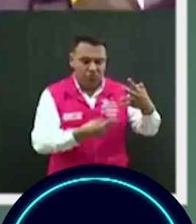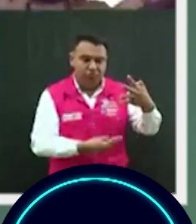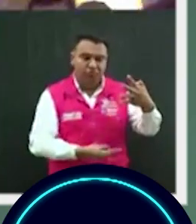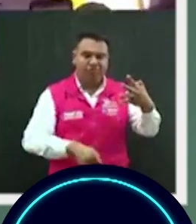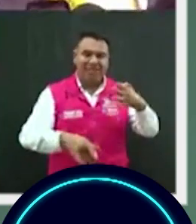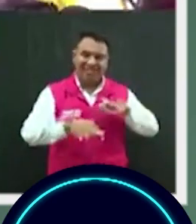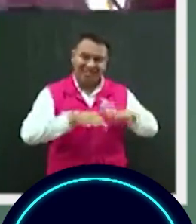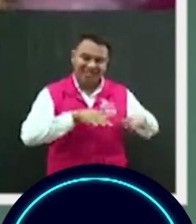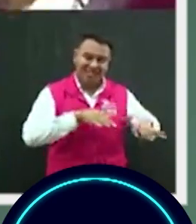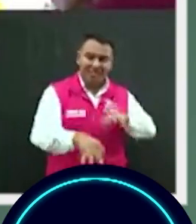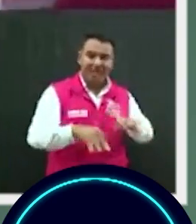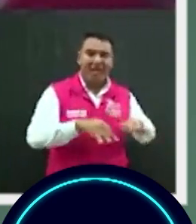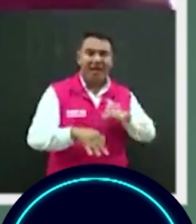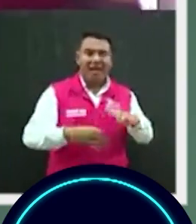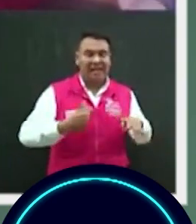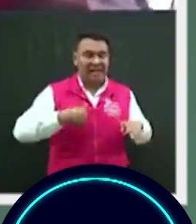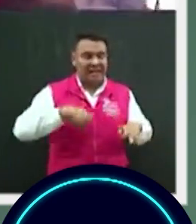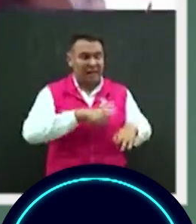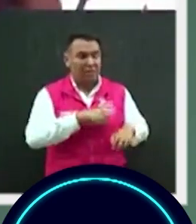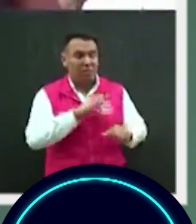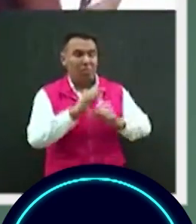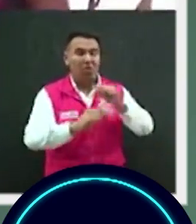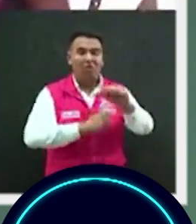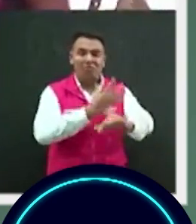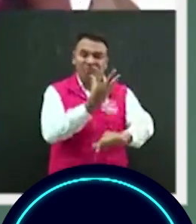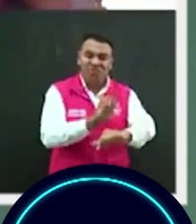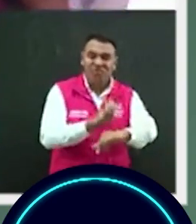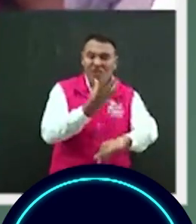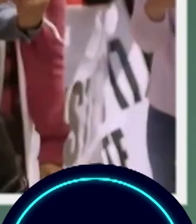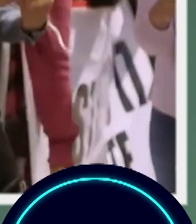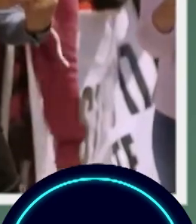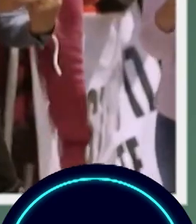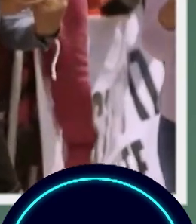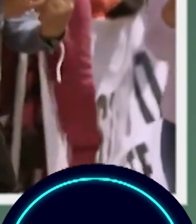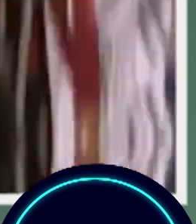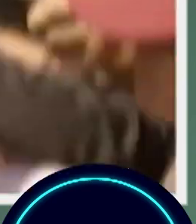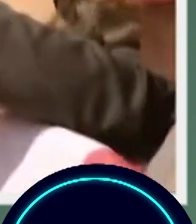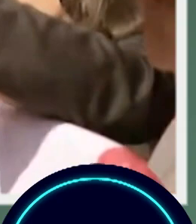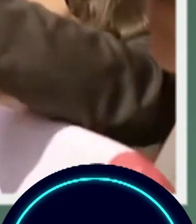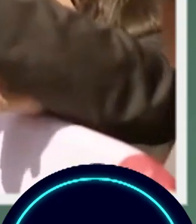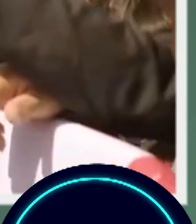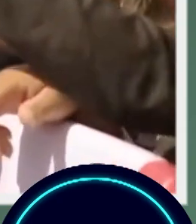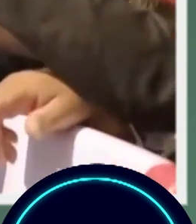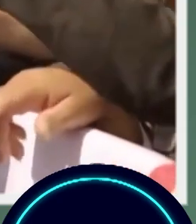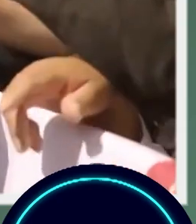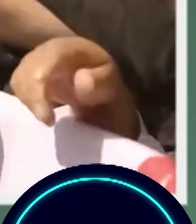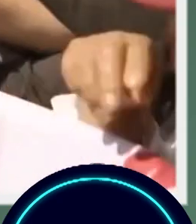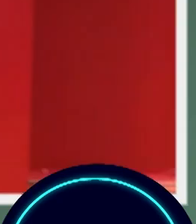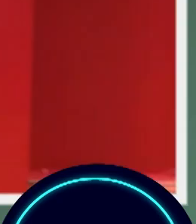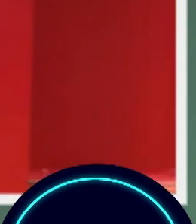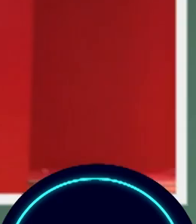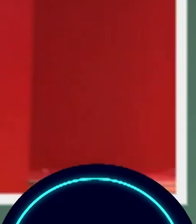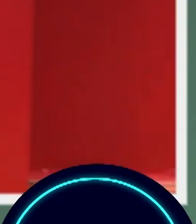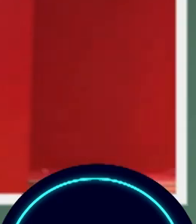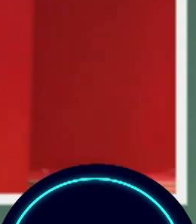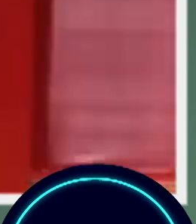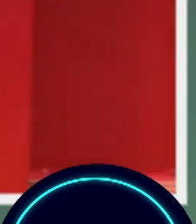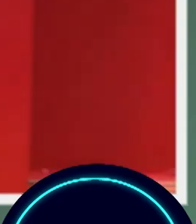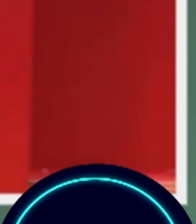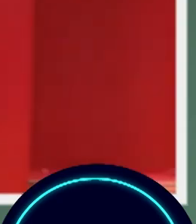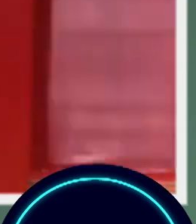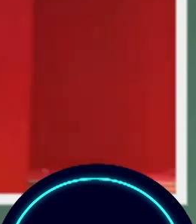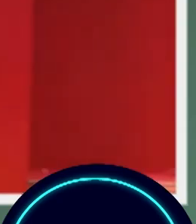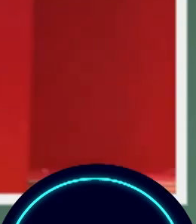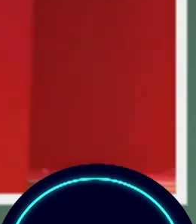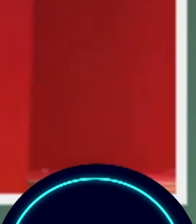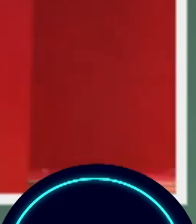dan una ventaja de entre 15 y 20 puntos porcentuales. Y eso es un poco desesperación.